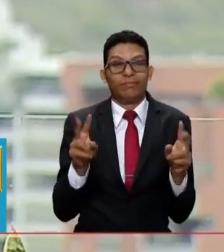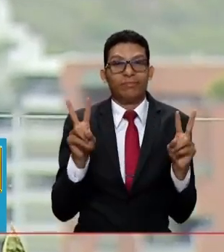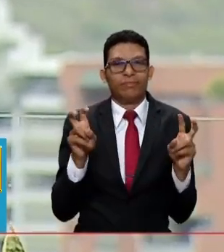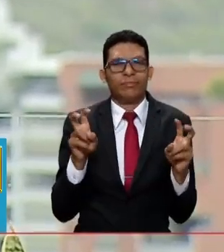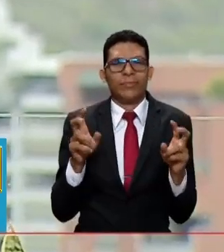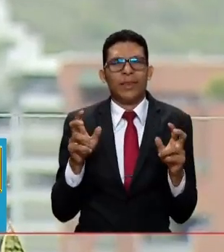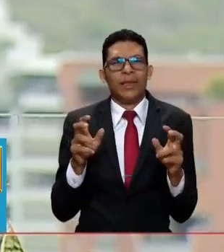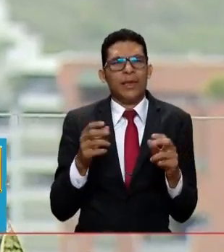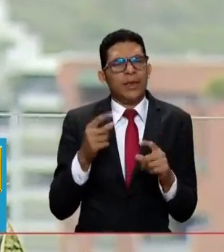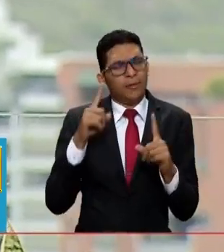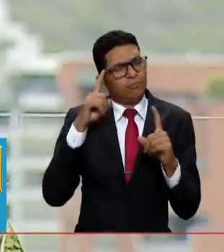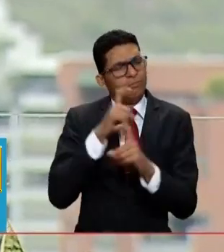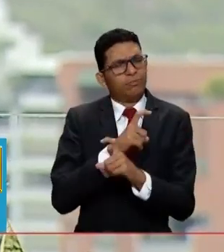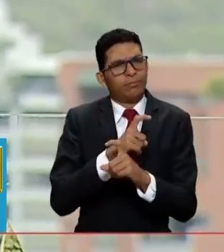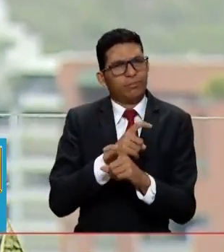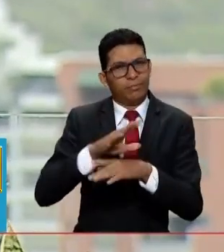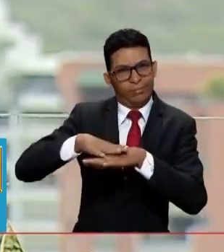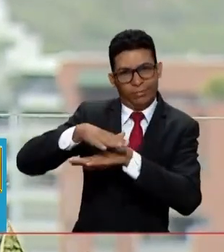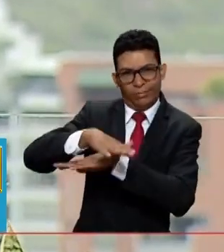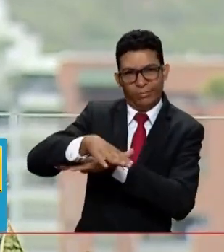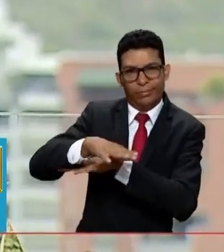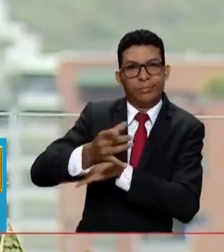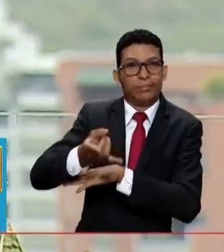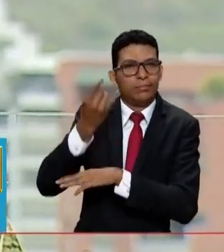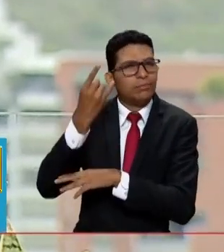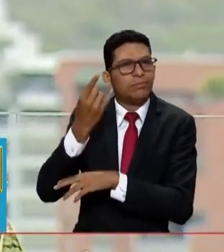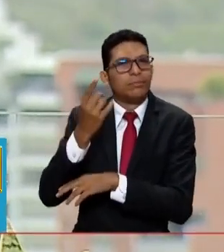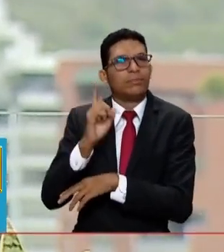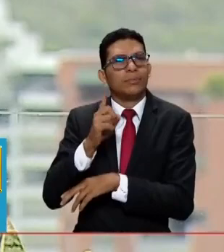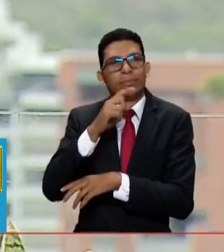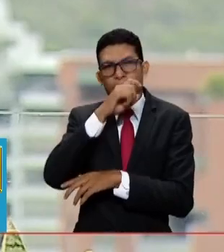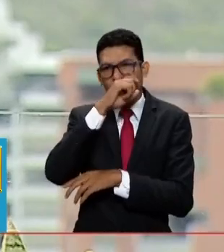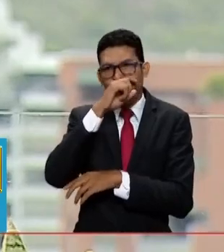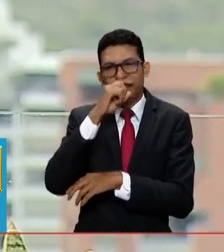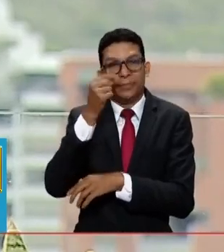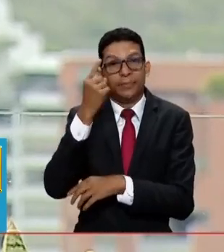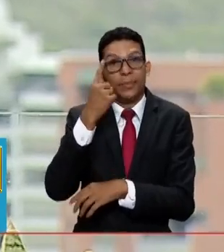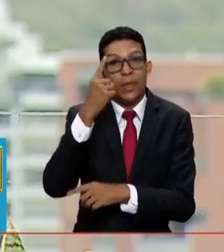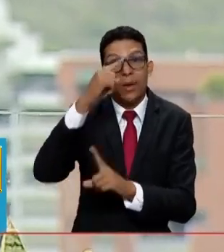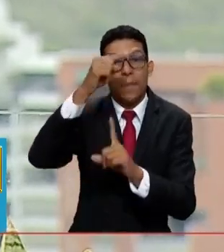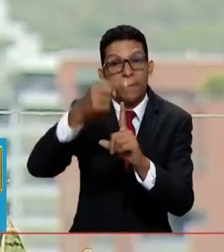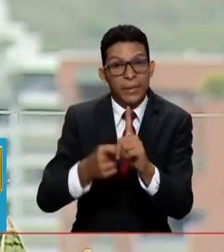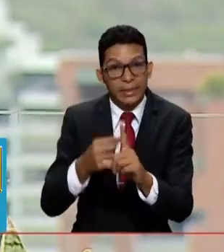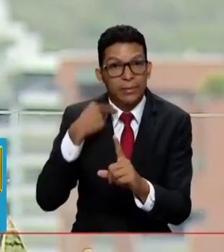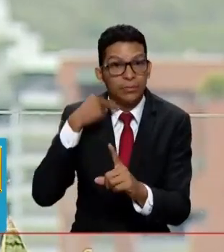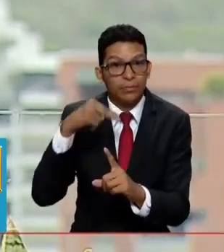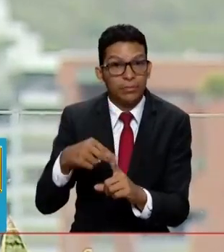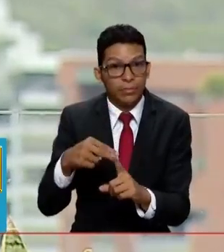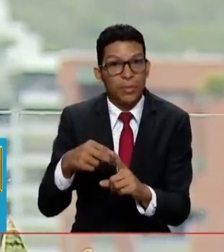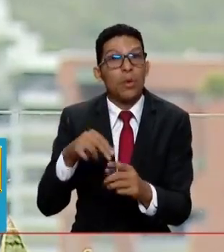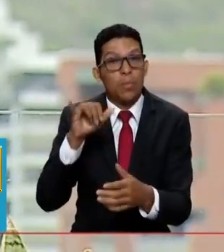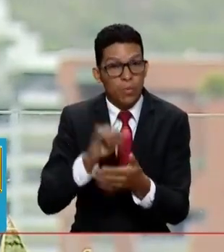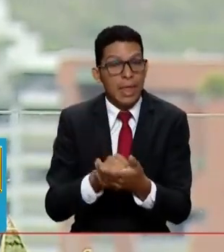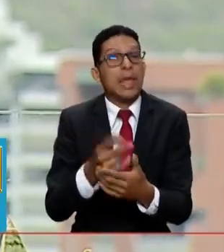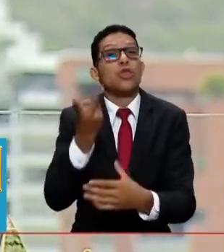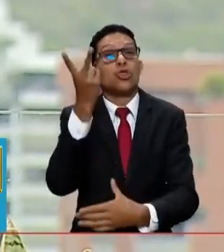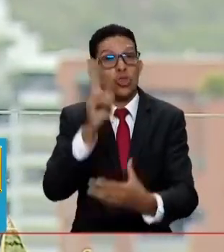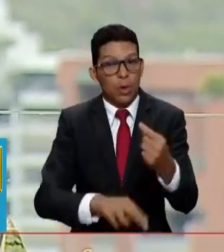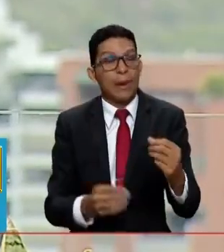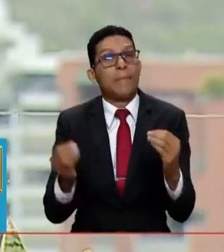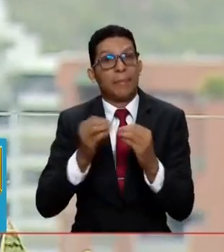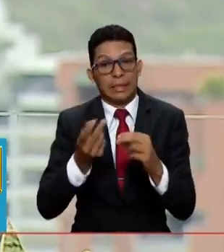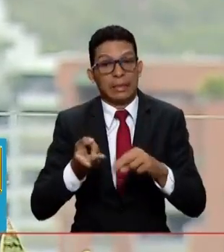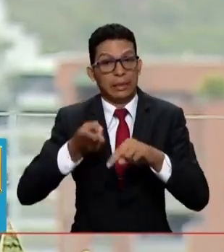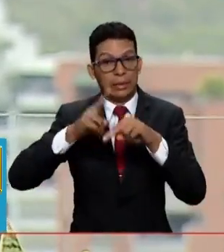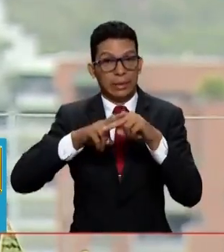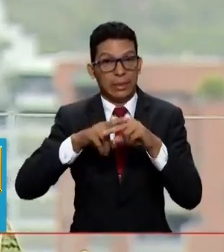nos preguntamos, ¿implicaría esto o significaría que el próximo mes de noviembre habría doble alza y adicional,